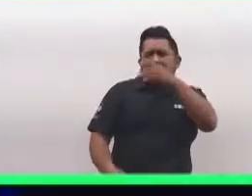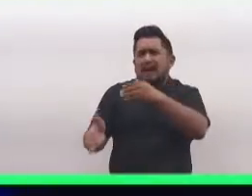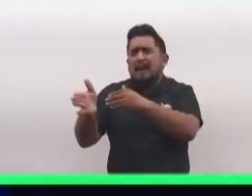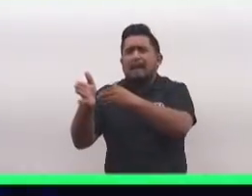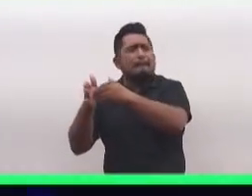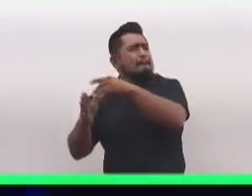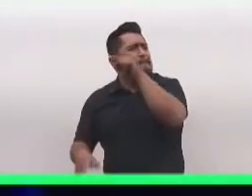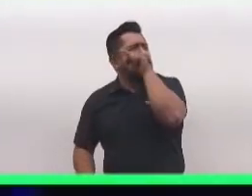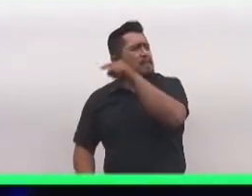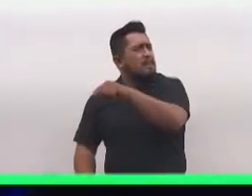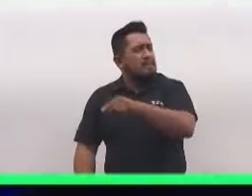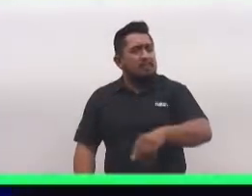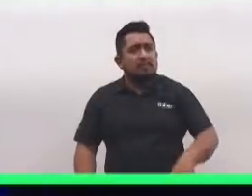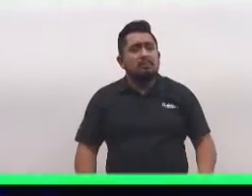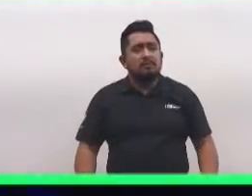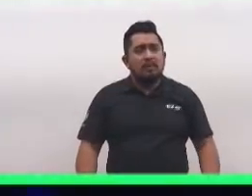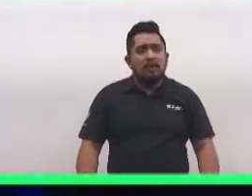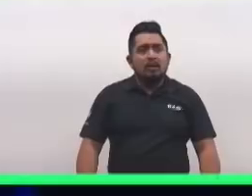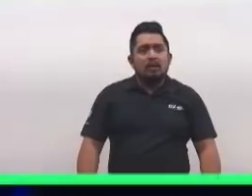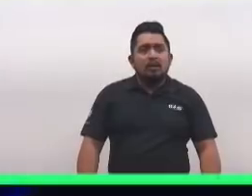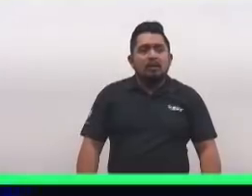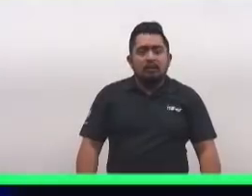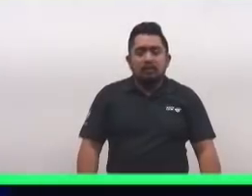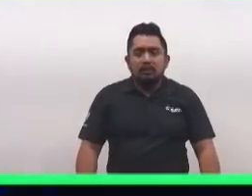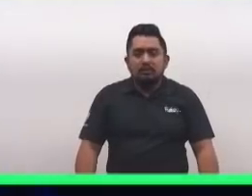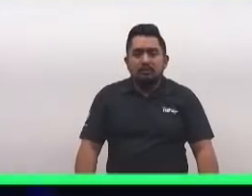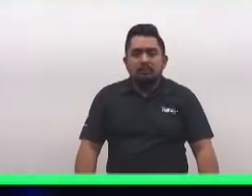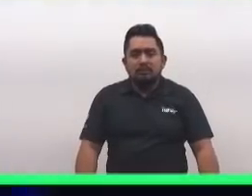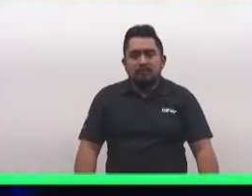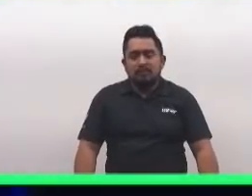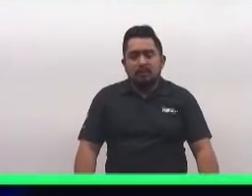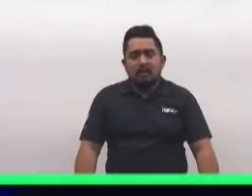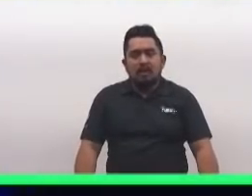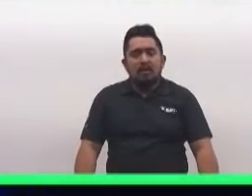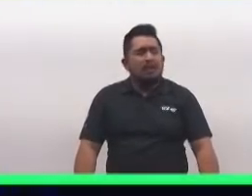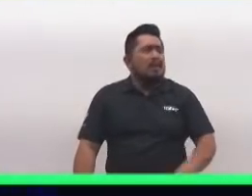jardín infantil así se llama el chupadero donde van